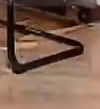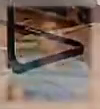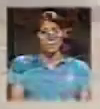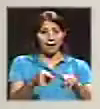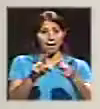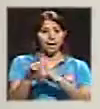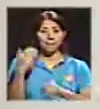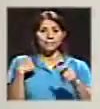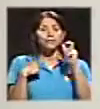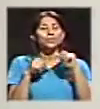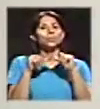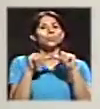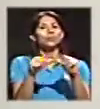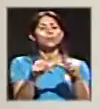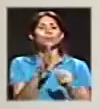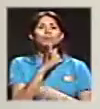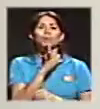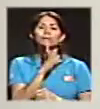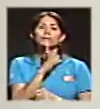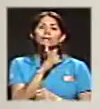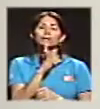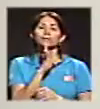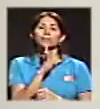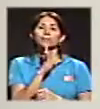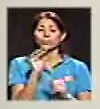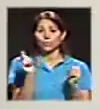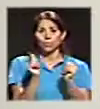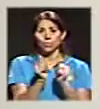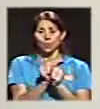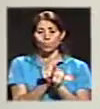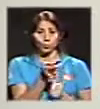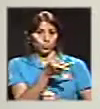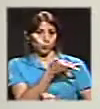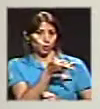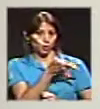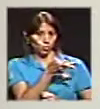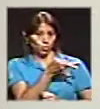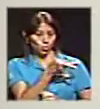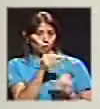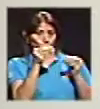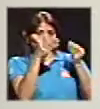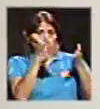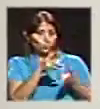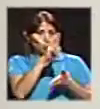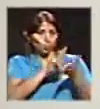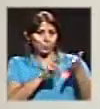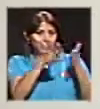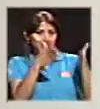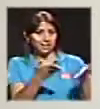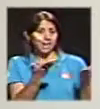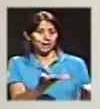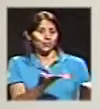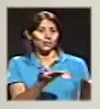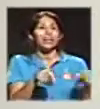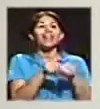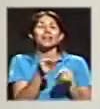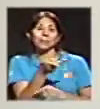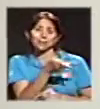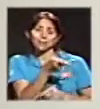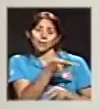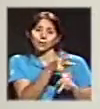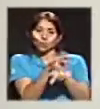Continuamos, amigas y amigos, conversando con los dos universitarios y